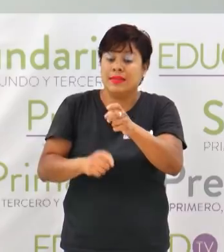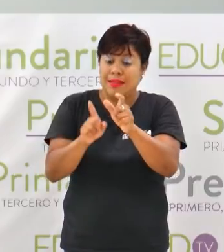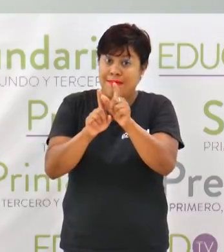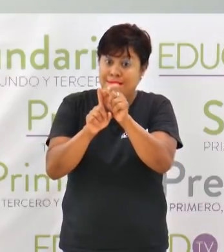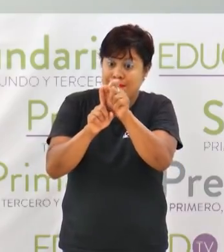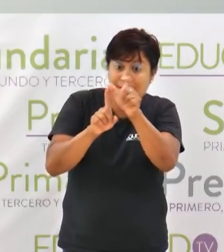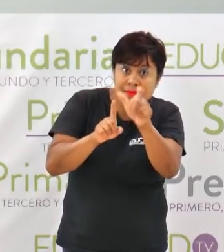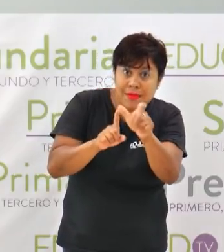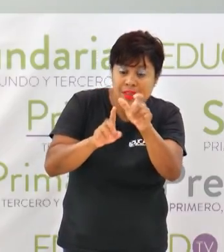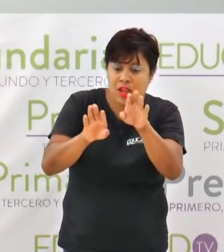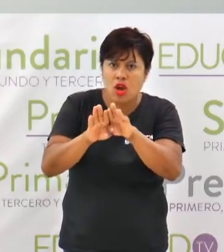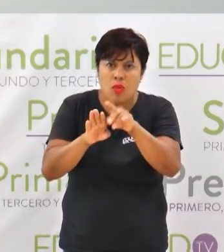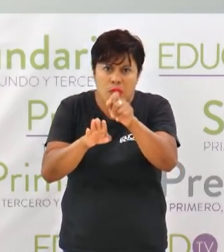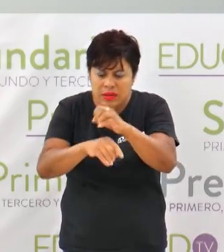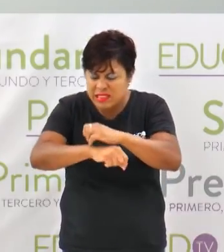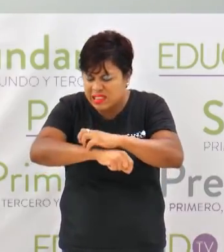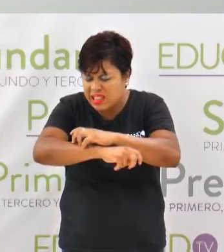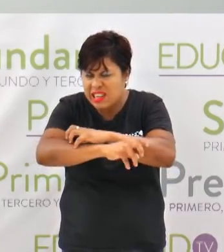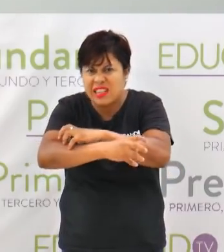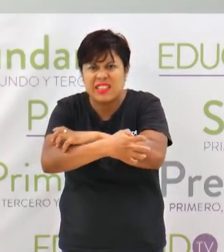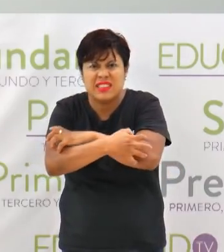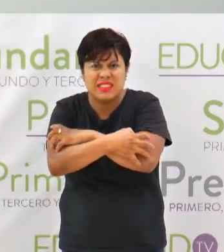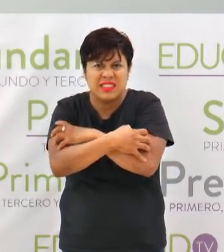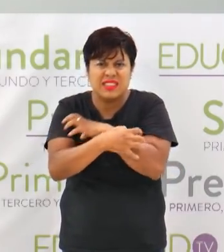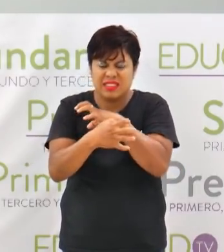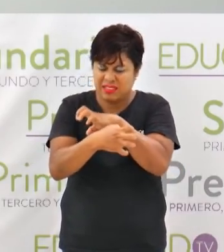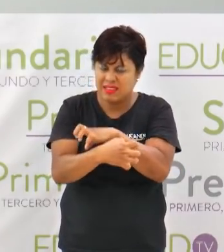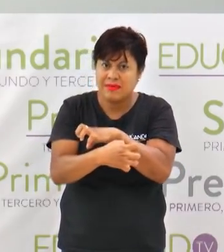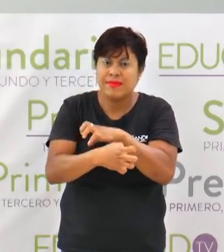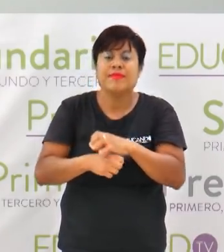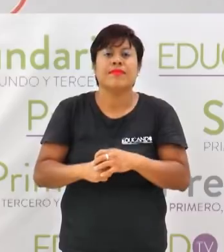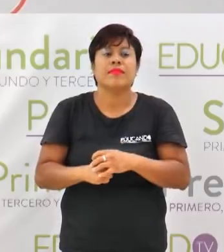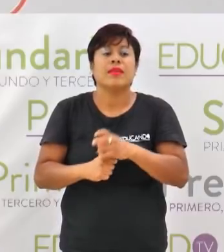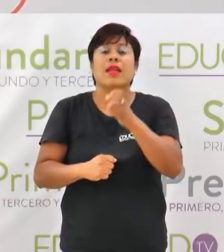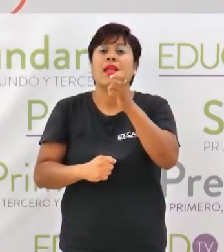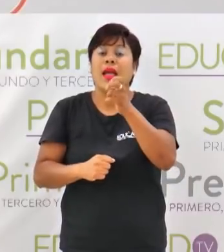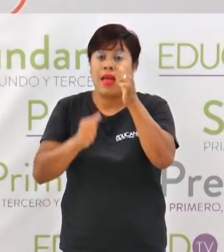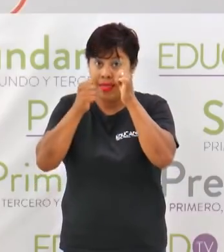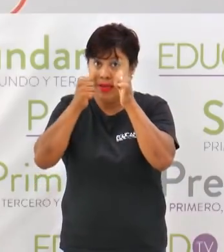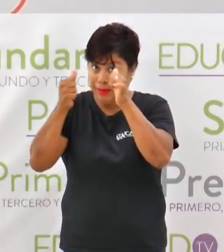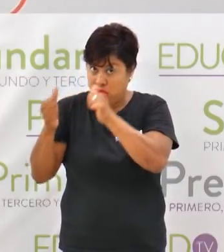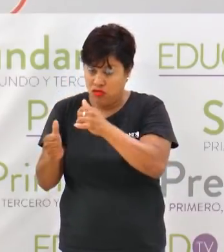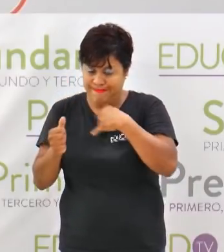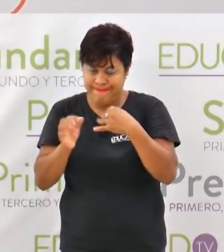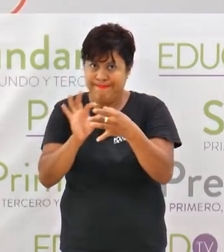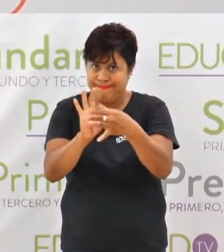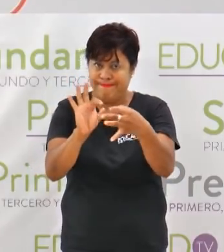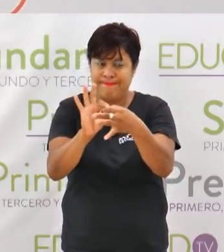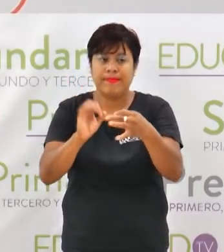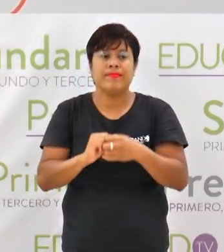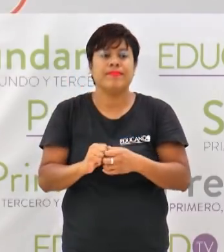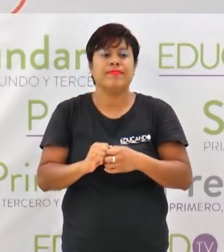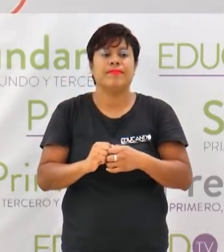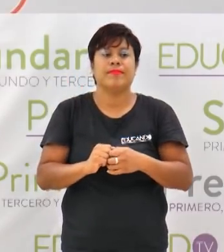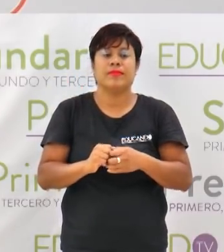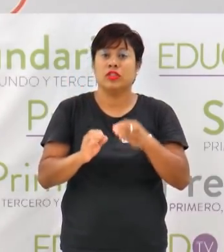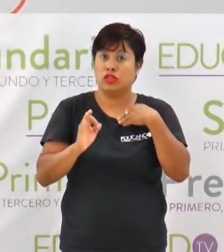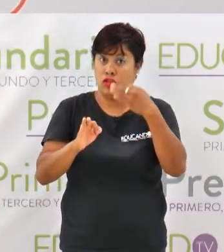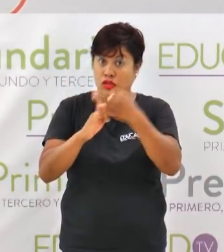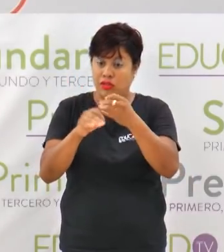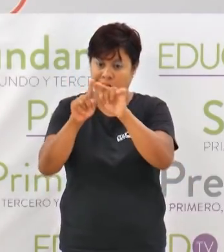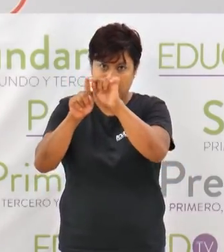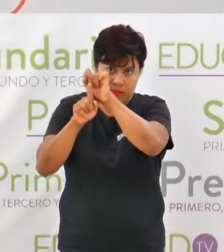esta partecita de acá, de textura irregular, atención con lo que voy a